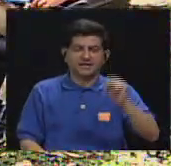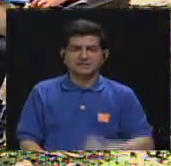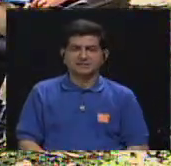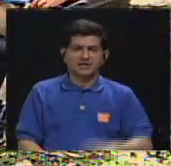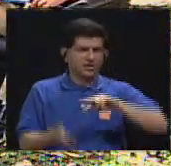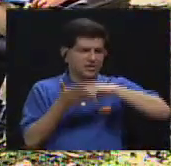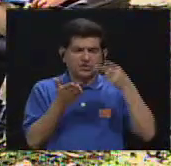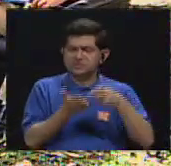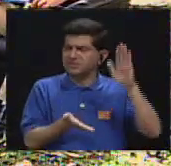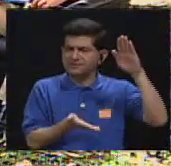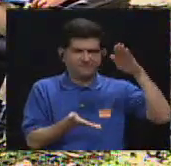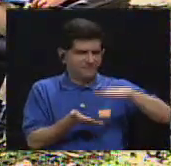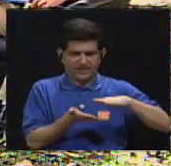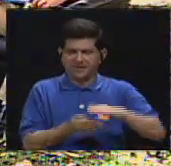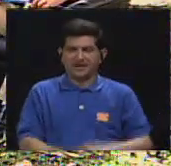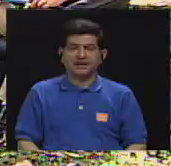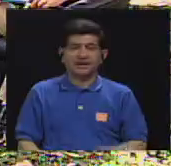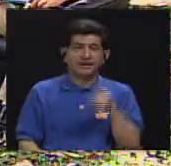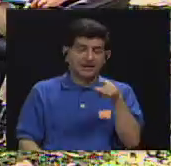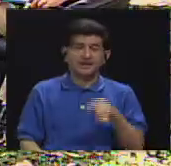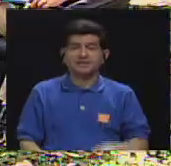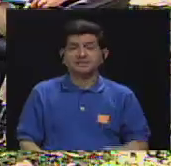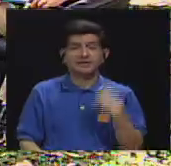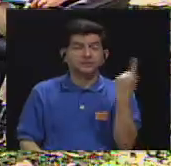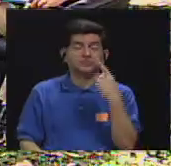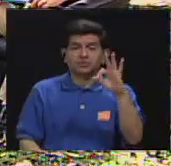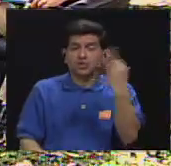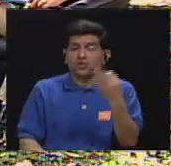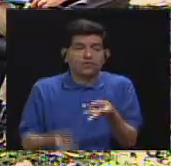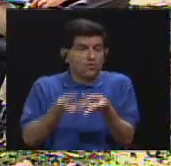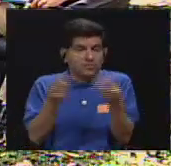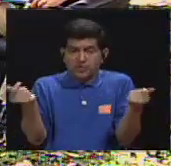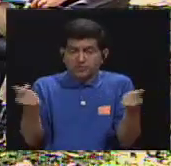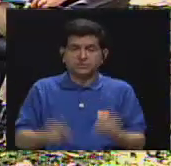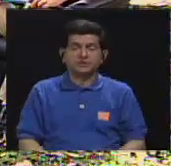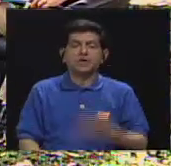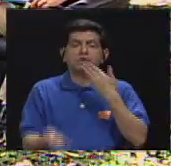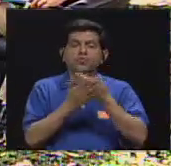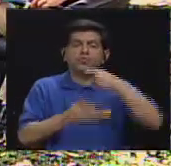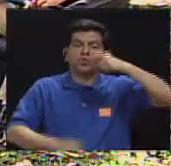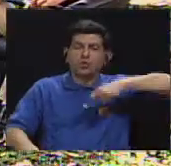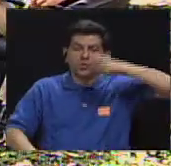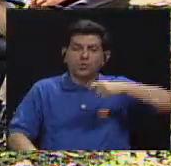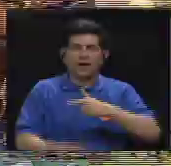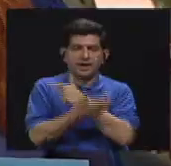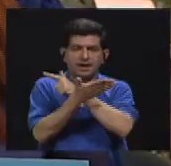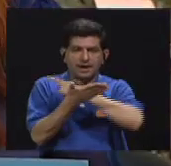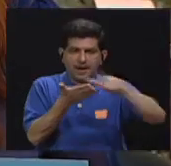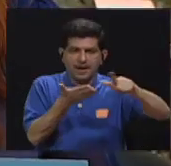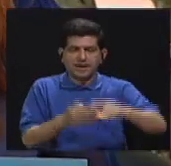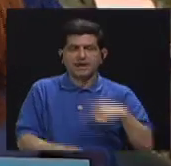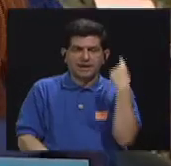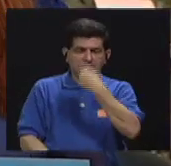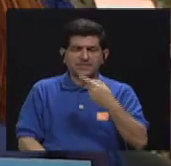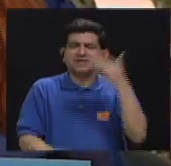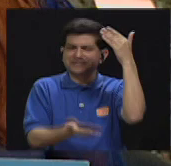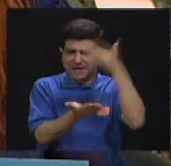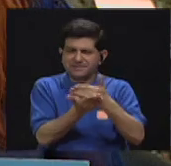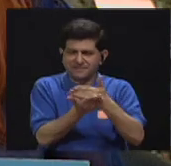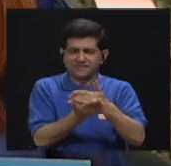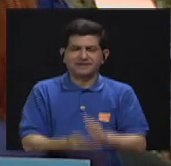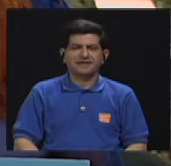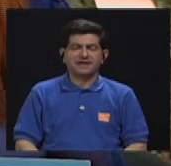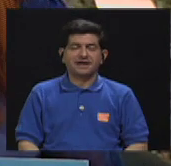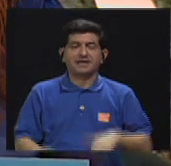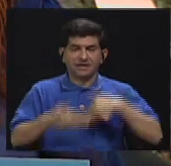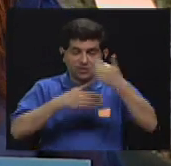a disminuir la caries. La caries, pues básicamente la única forma que no se produzca es con un buen cepillado y una buena higiene oral. Lo voy a interrumpir, doctor, para ir a una pausa